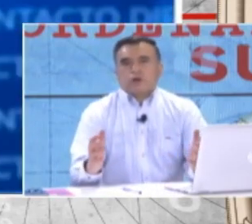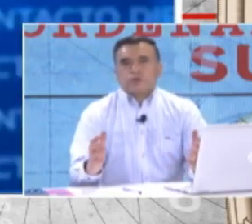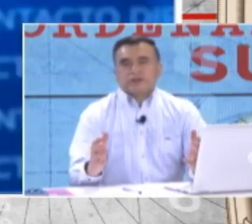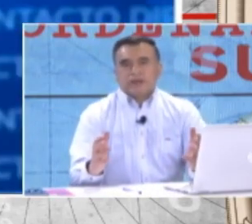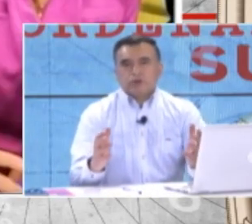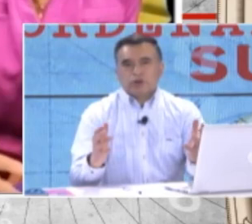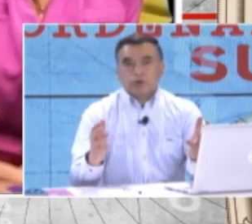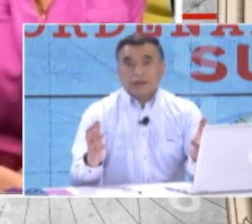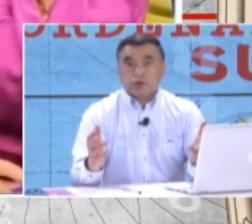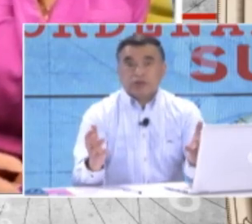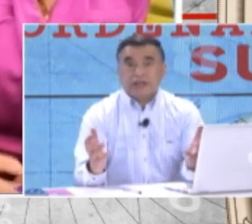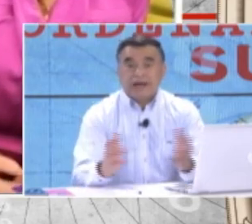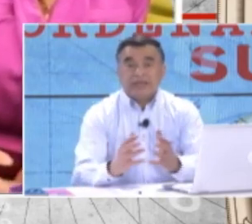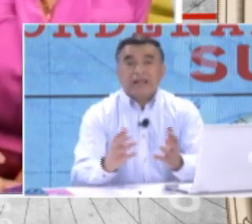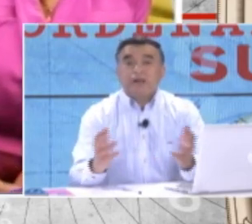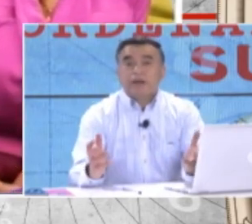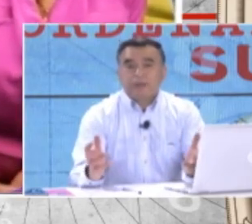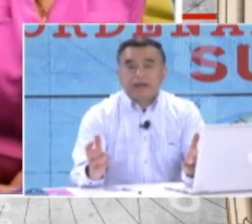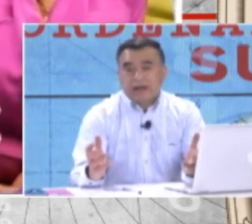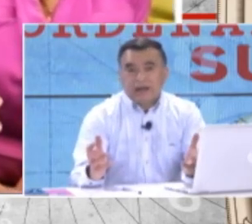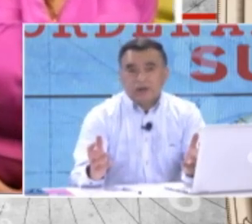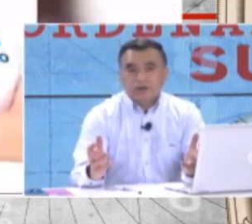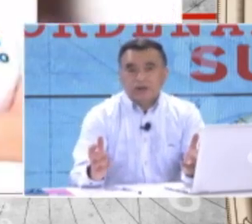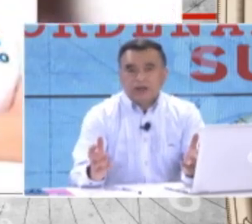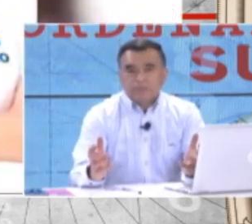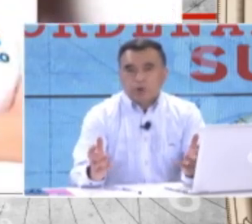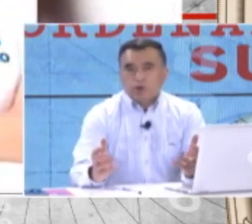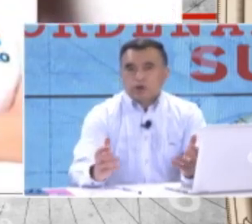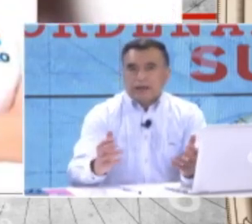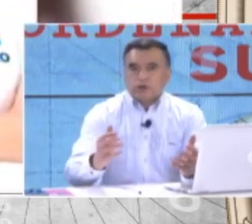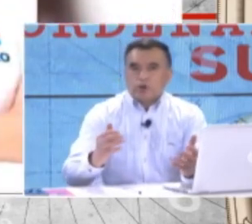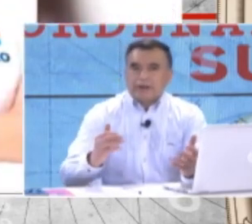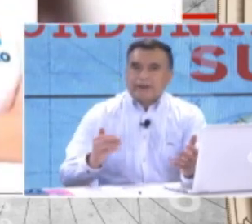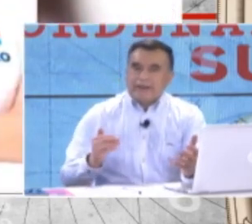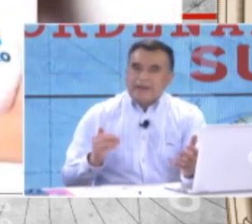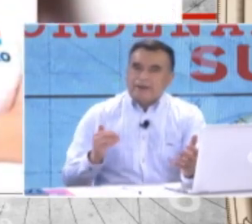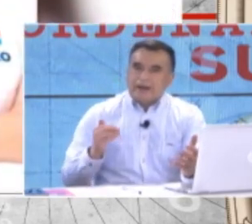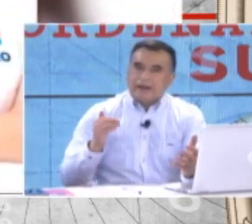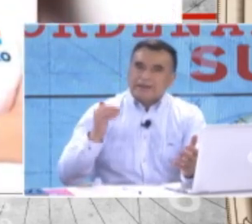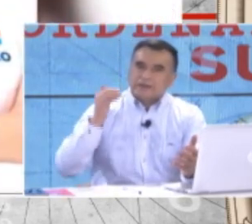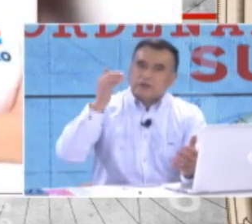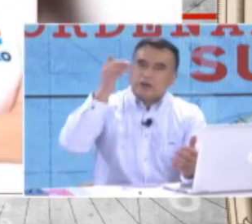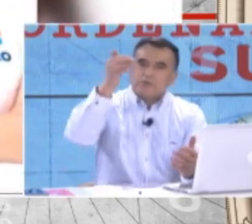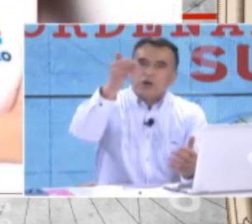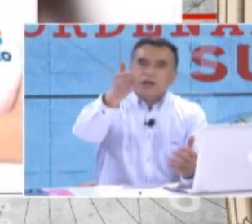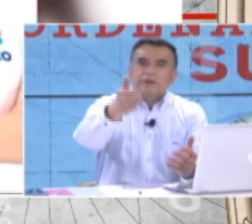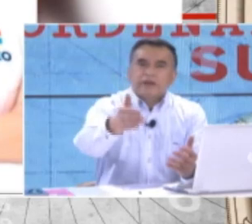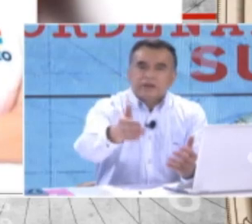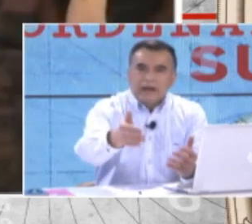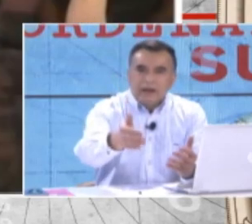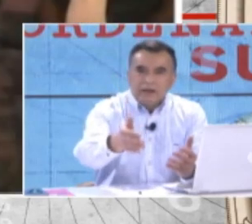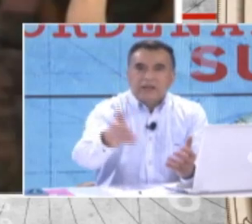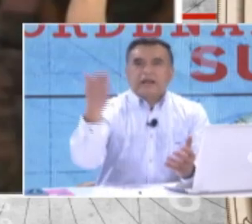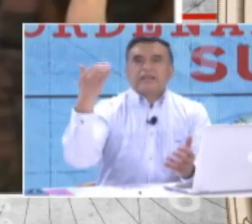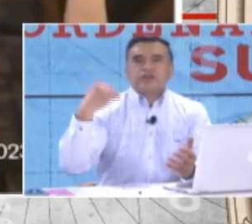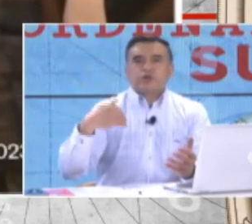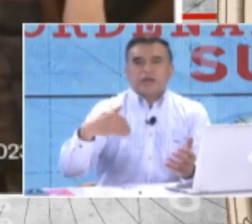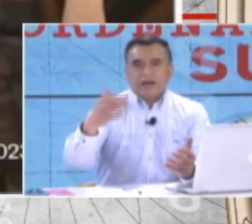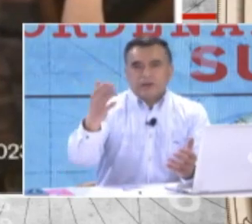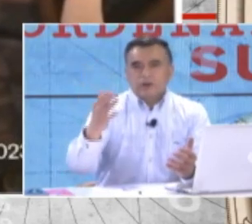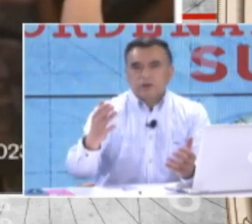que, como estamos en una sociedad de libre mercado, por lo tanto hay que llevar al extremo la libertad y